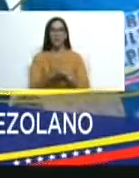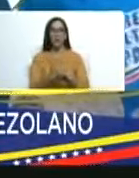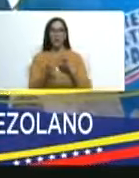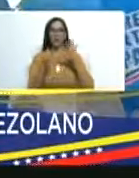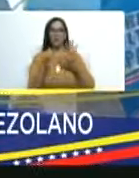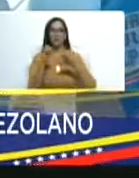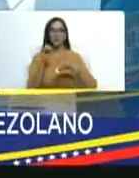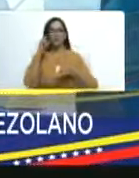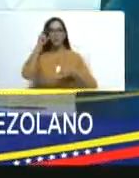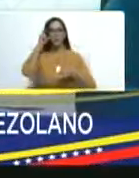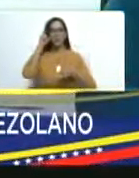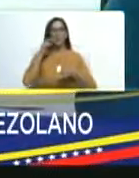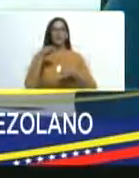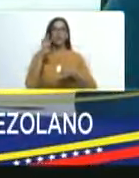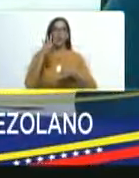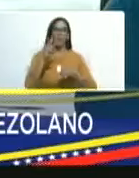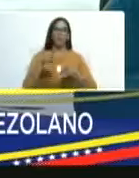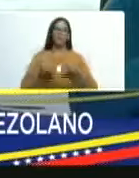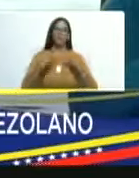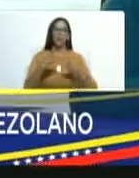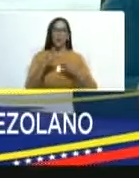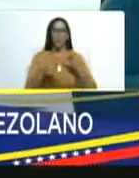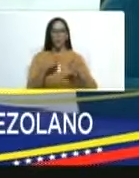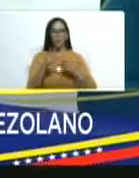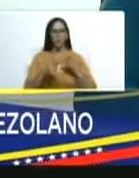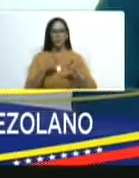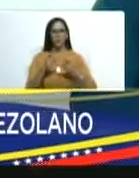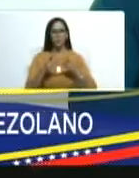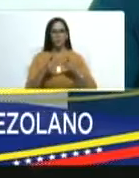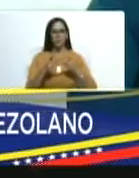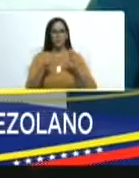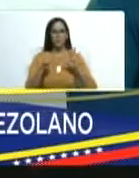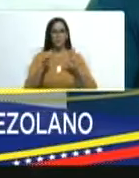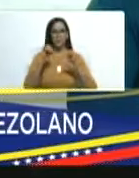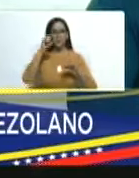60 días de 4 nuevos productos.